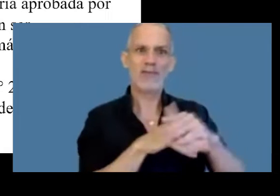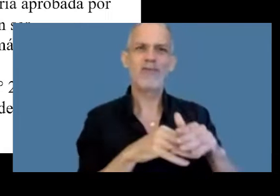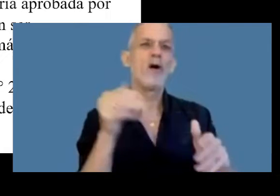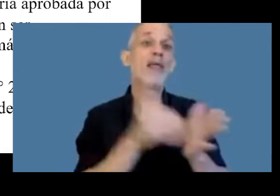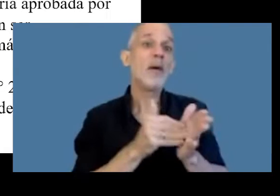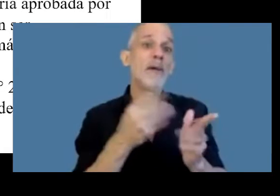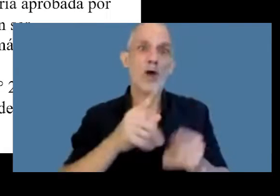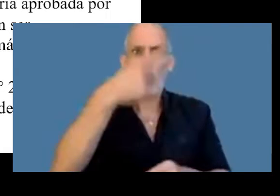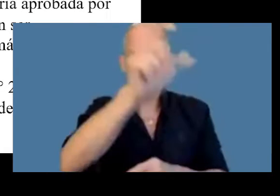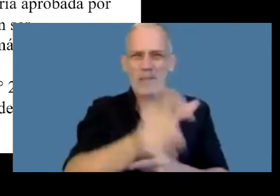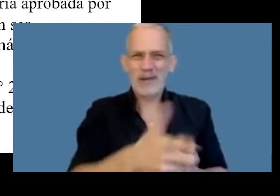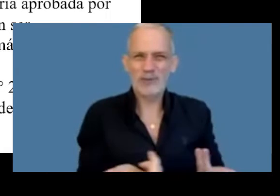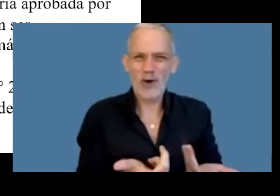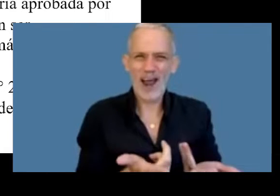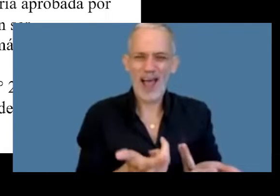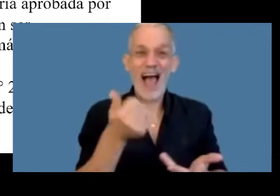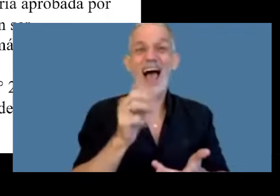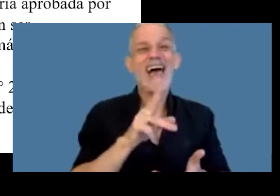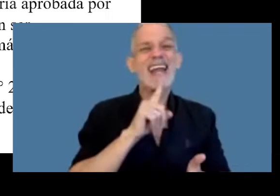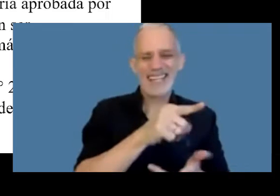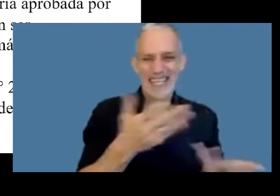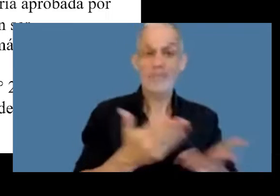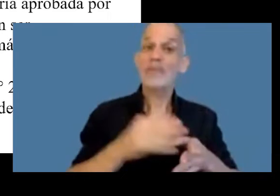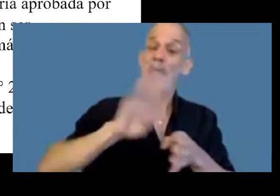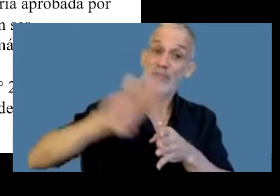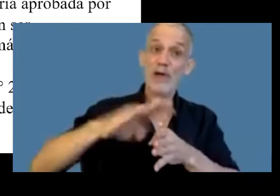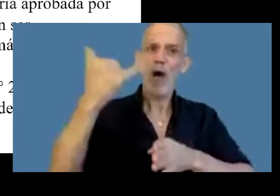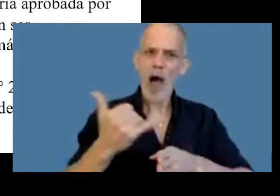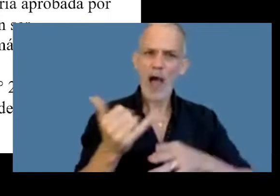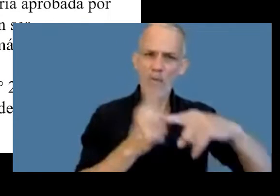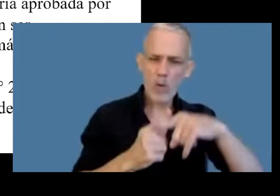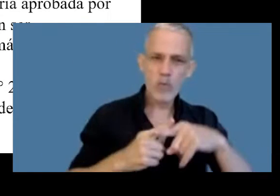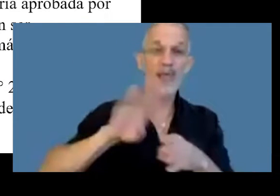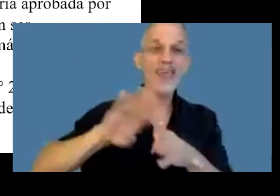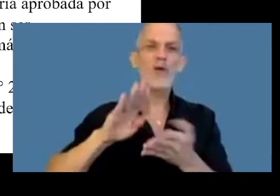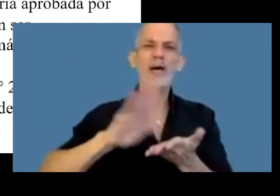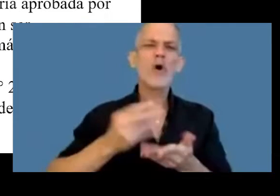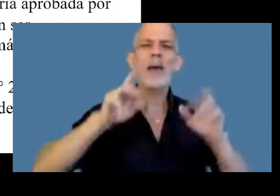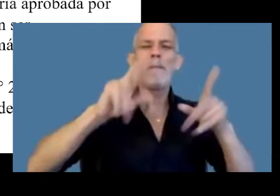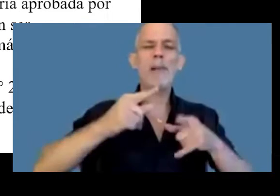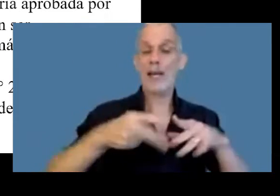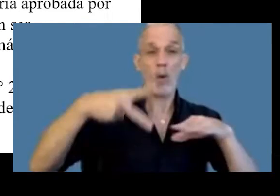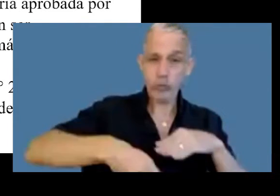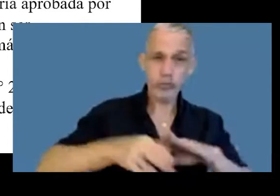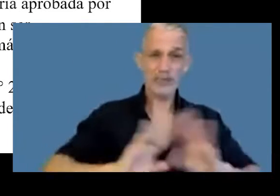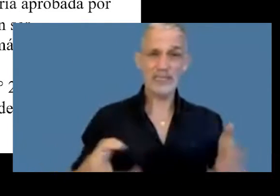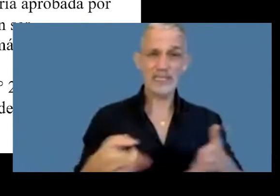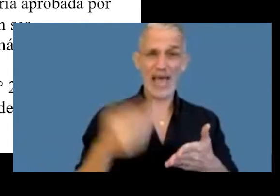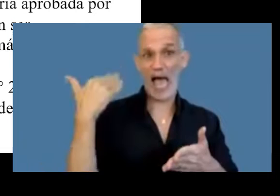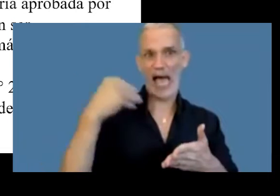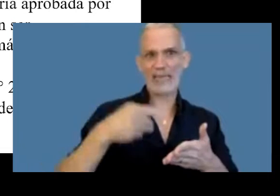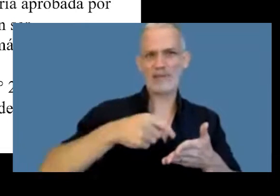terceros. Las deudas emergentes, deudas de planes caducos que se hubieran